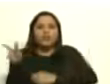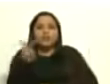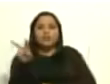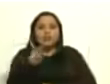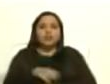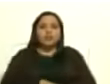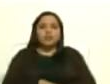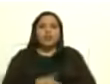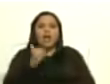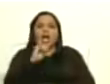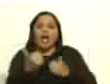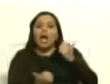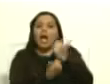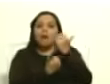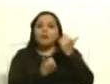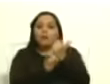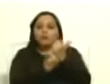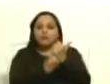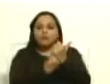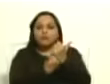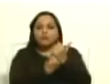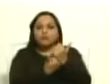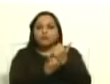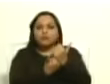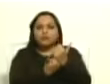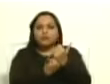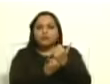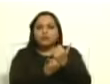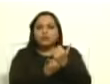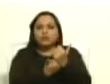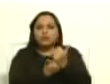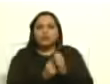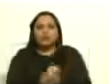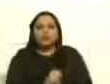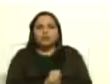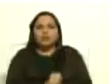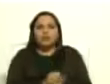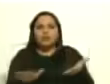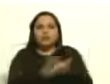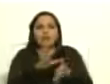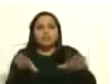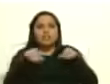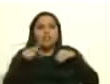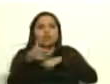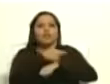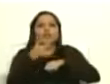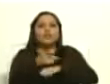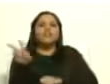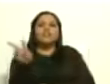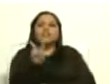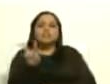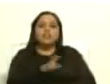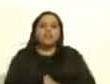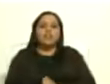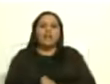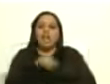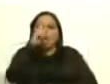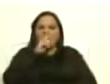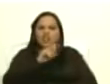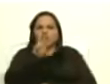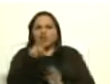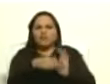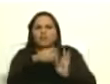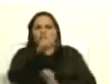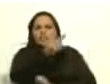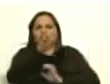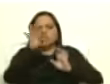un basamento del mal llamado reconocimiento del gobierno en Venezuela, cuando en el año 2019 ellos